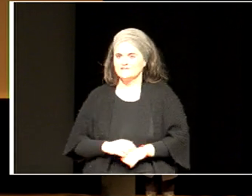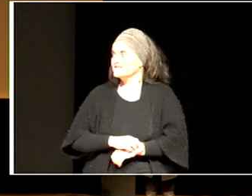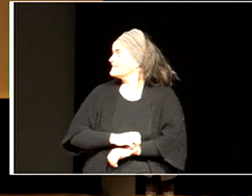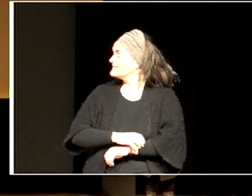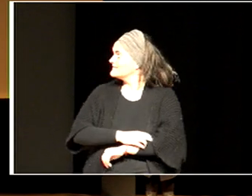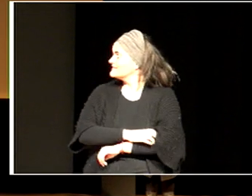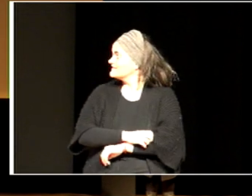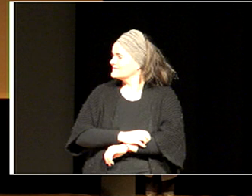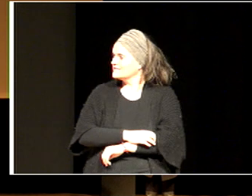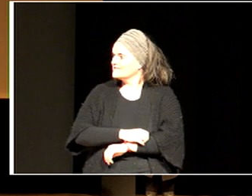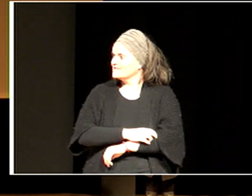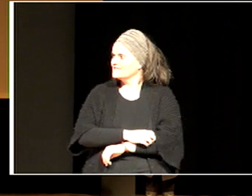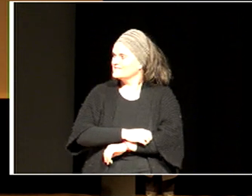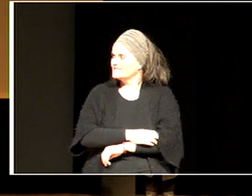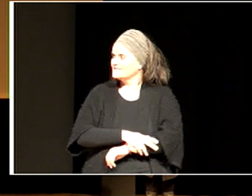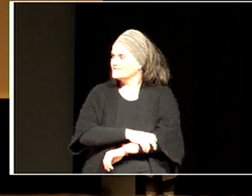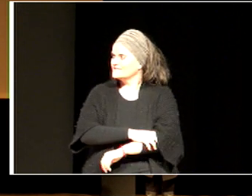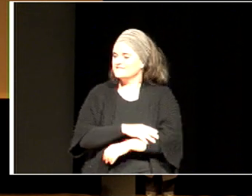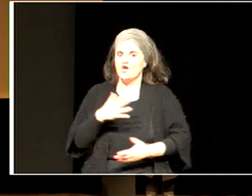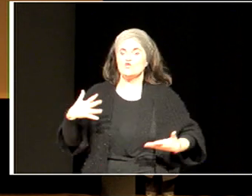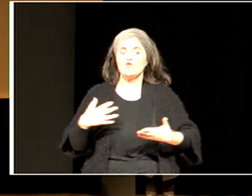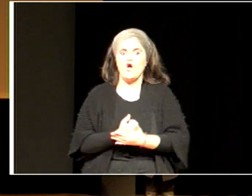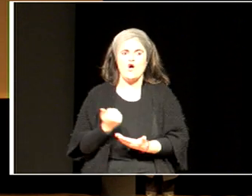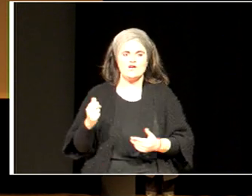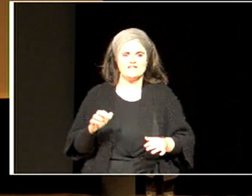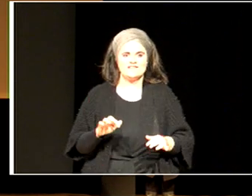que paséis de vitoria todo el día en bicicleta